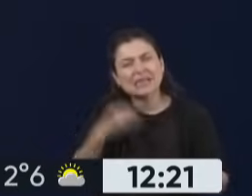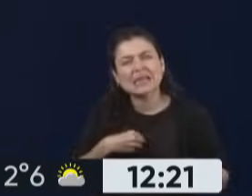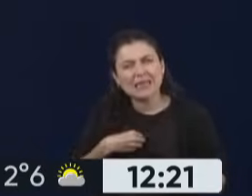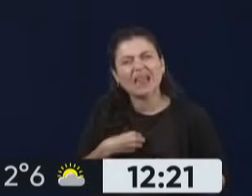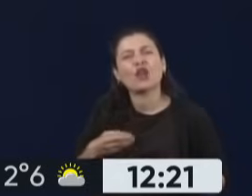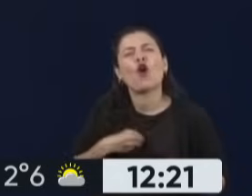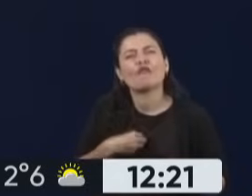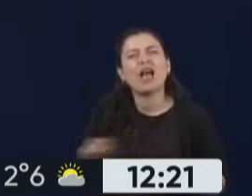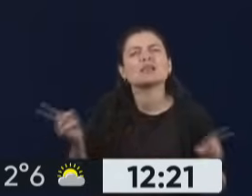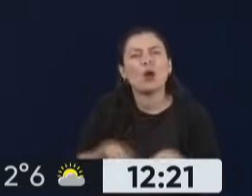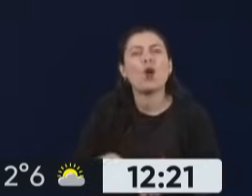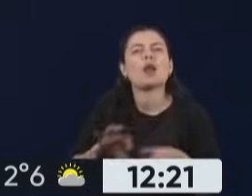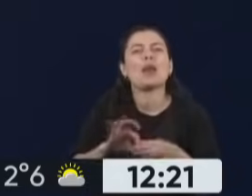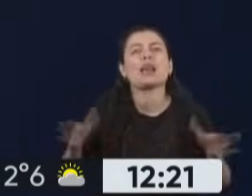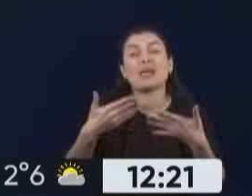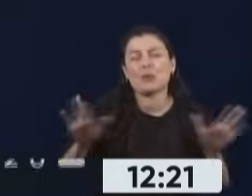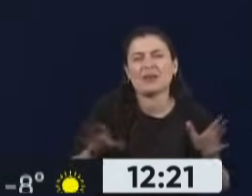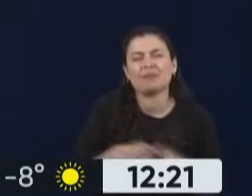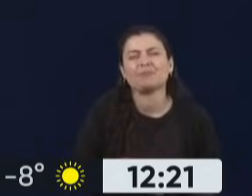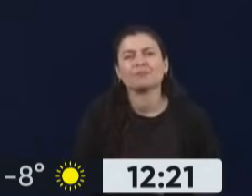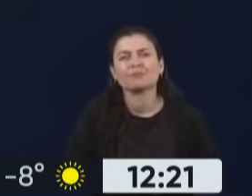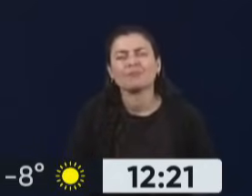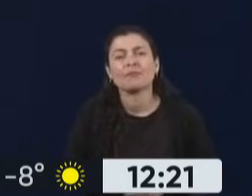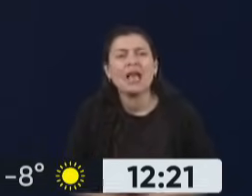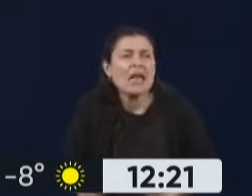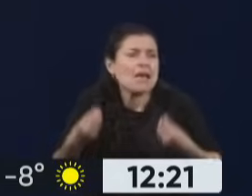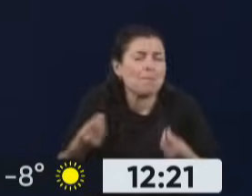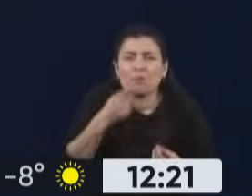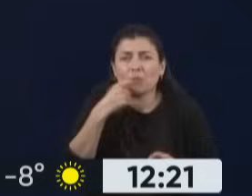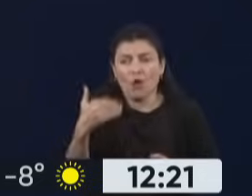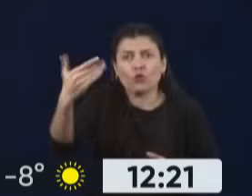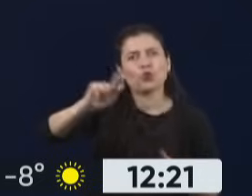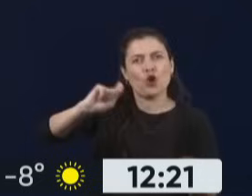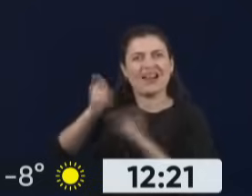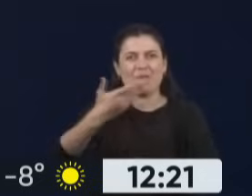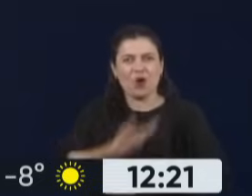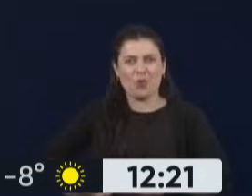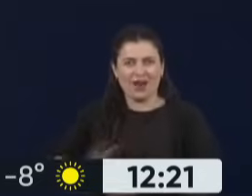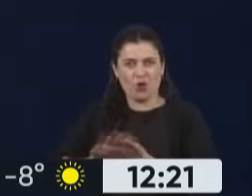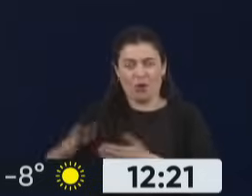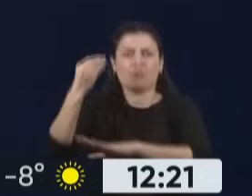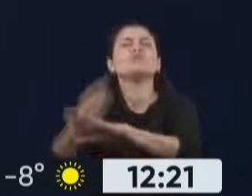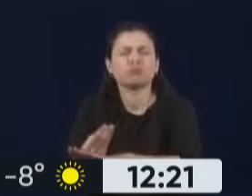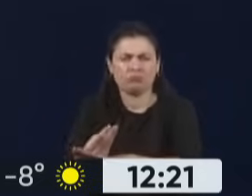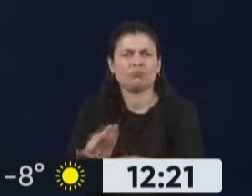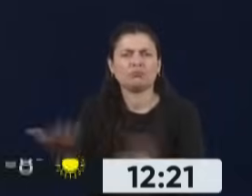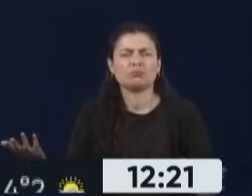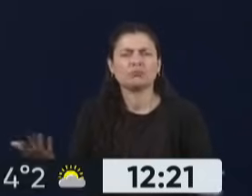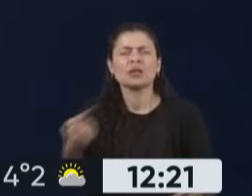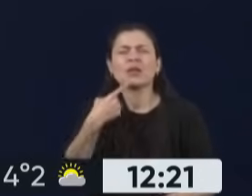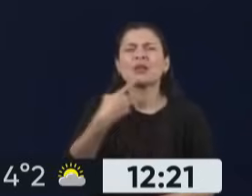por eso hice jorobé con el chiste antes, de, bueno, ¿qué pasa si viene una administración futura, como ya ha pasado, y se